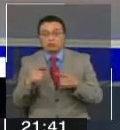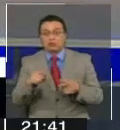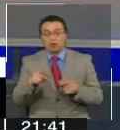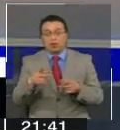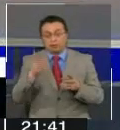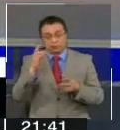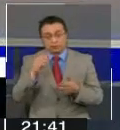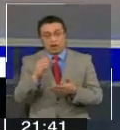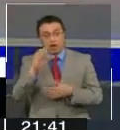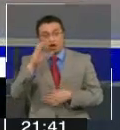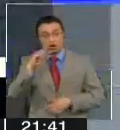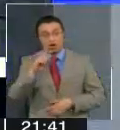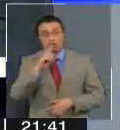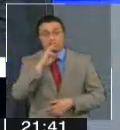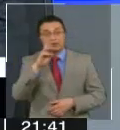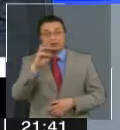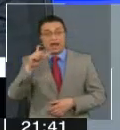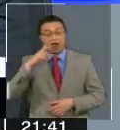avisado el Contralor de la época?